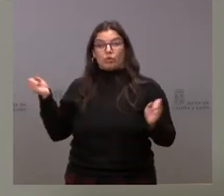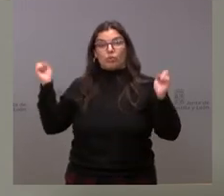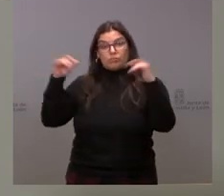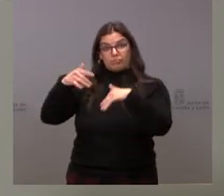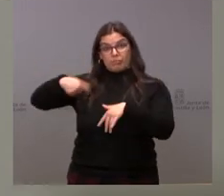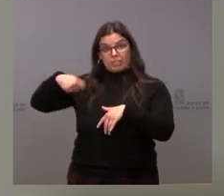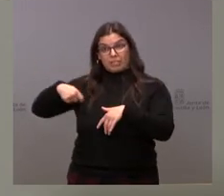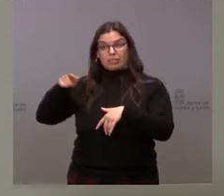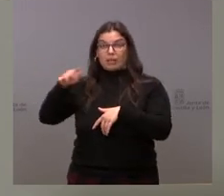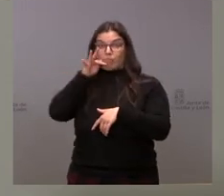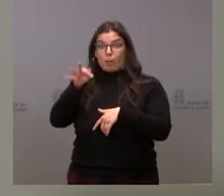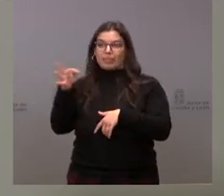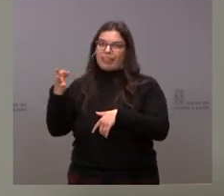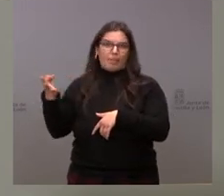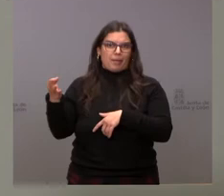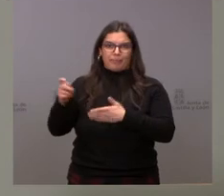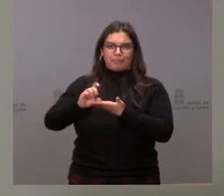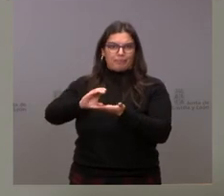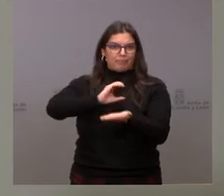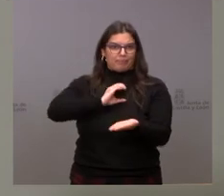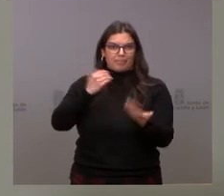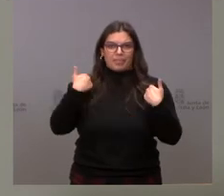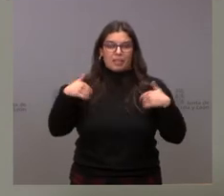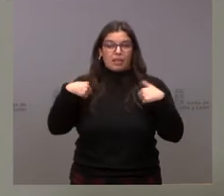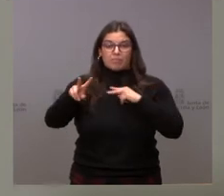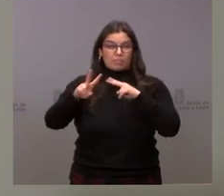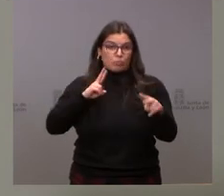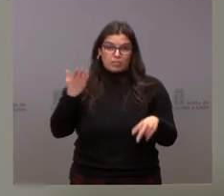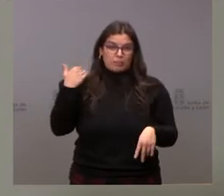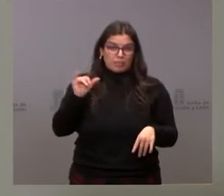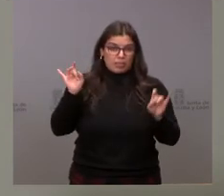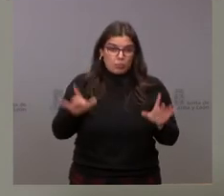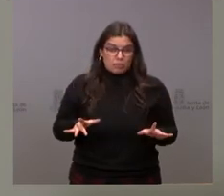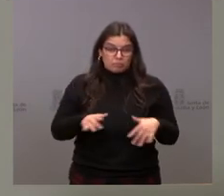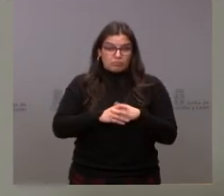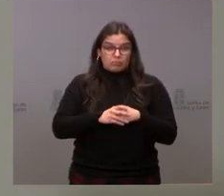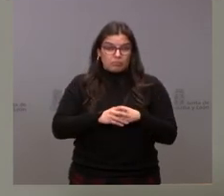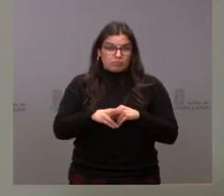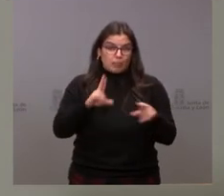presidentes con la misma respuesta que la semana anterior